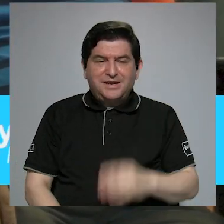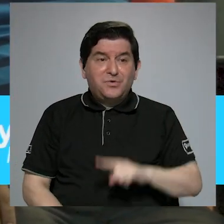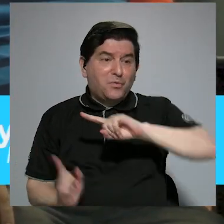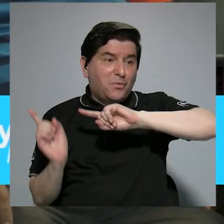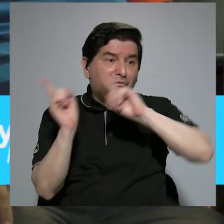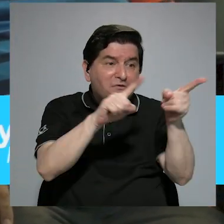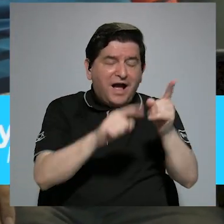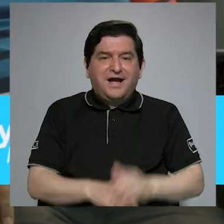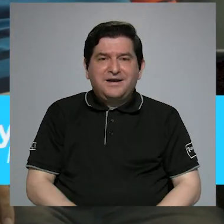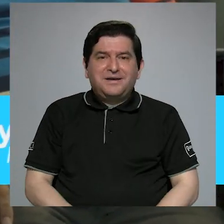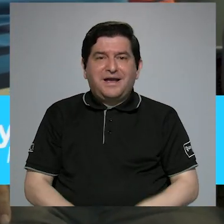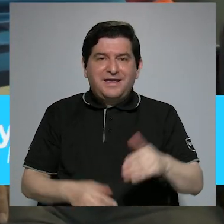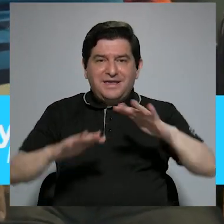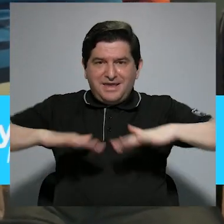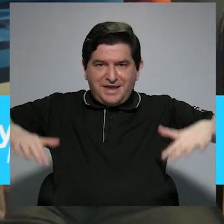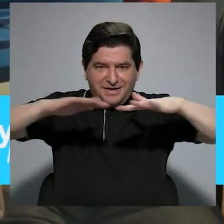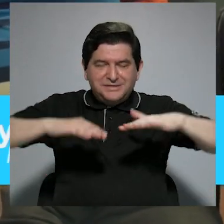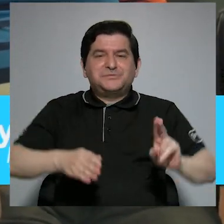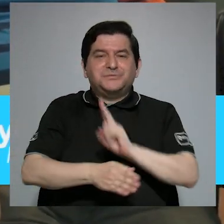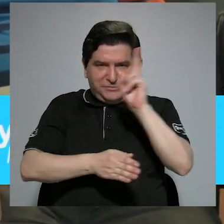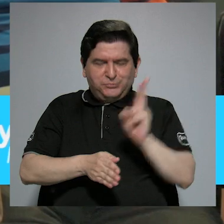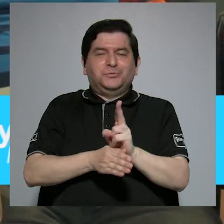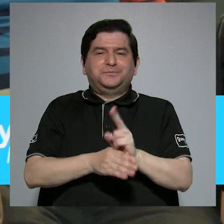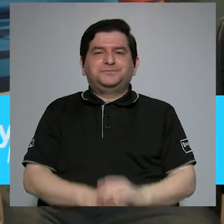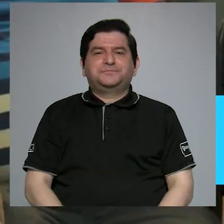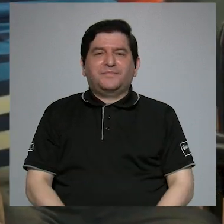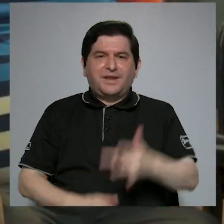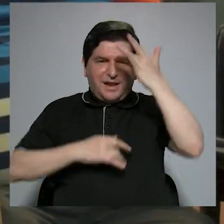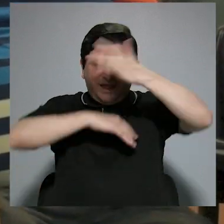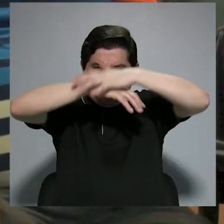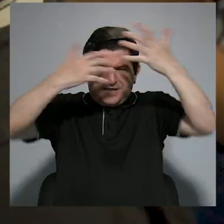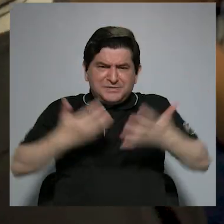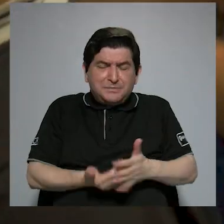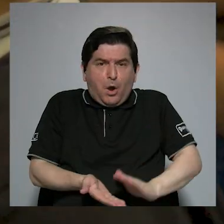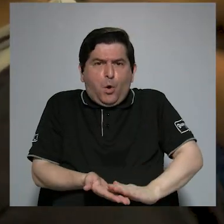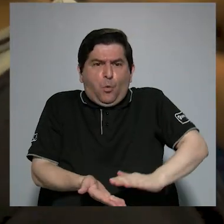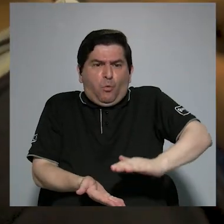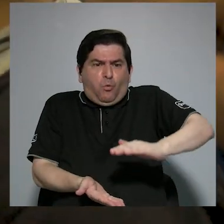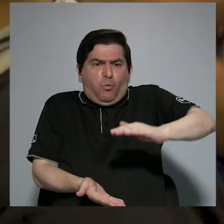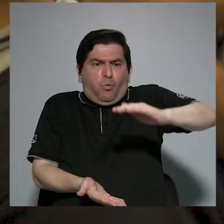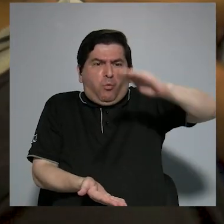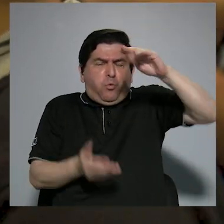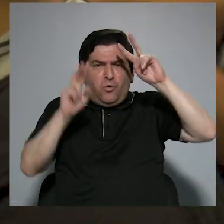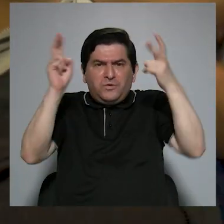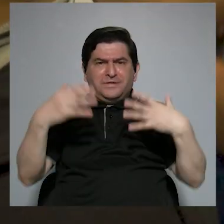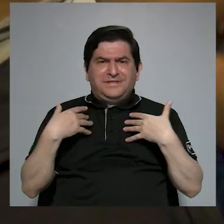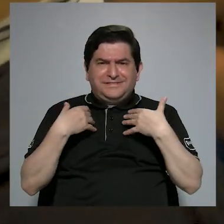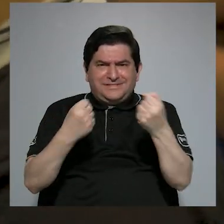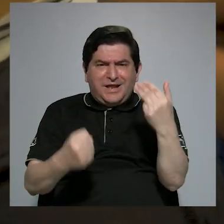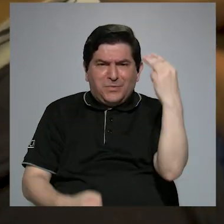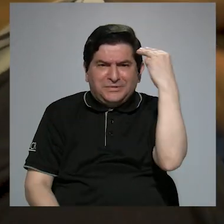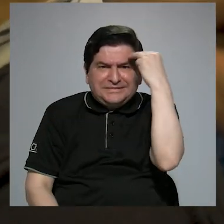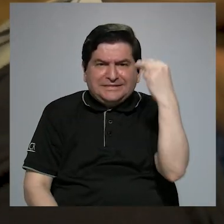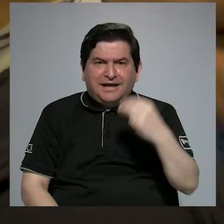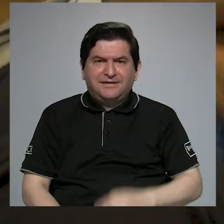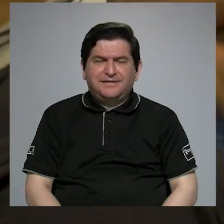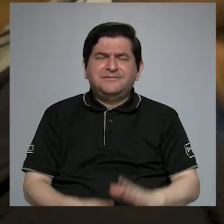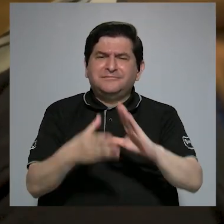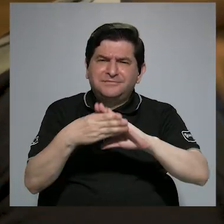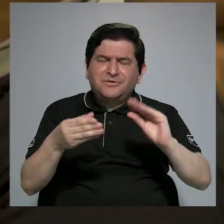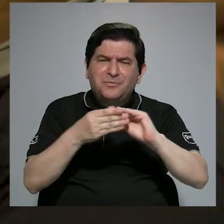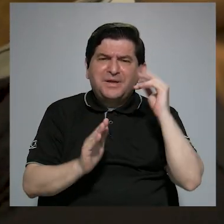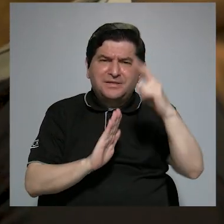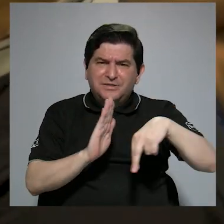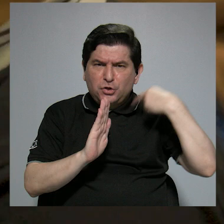mental, los que vayan y ocupen esos espacios. La pandemia exacerbó los temas de salud